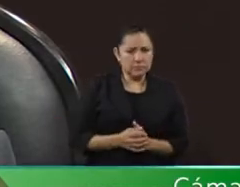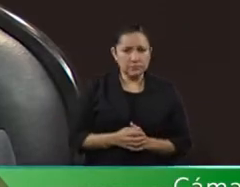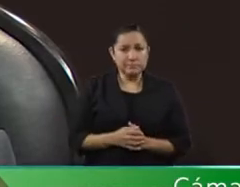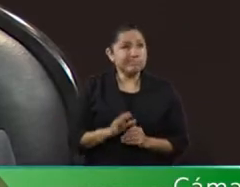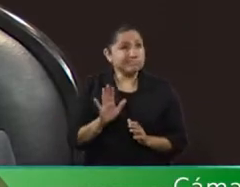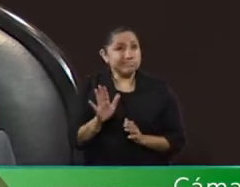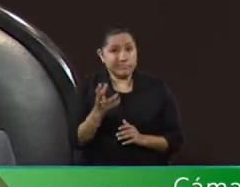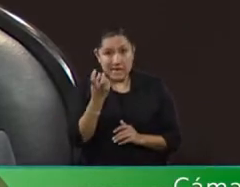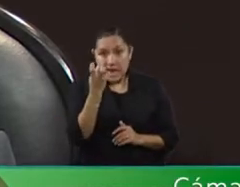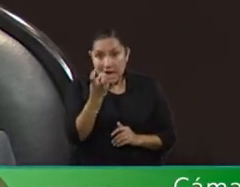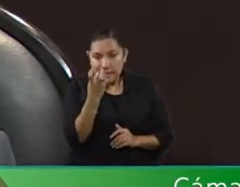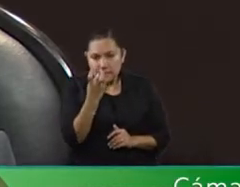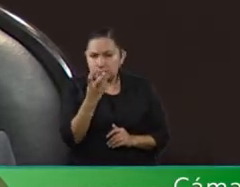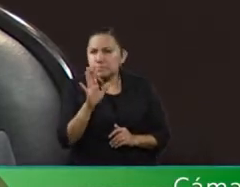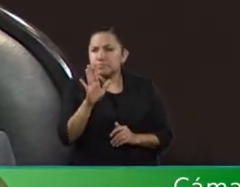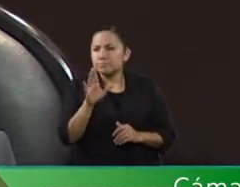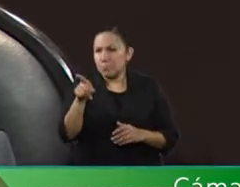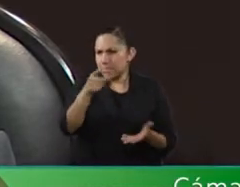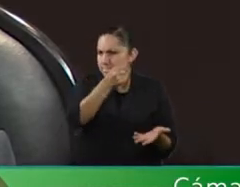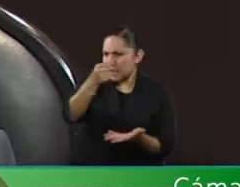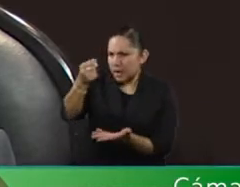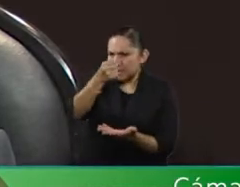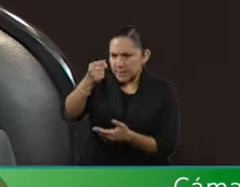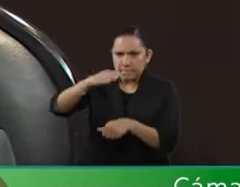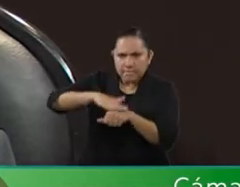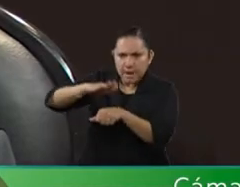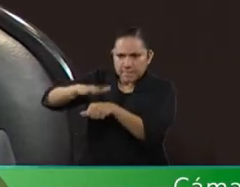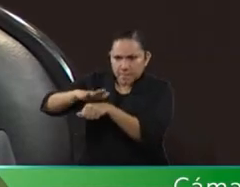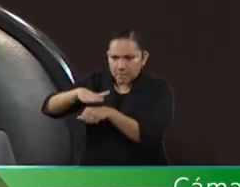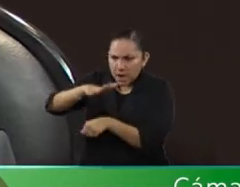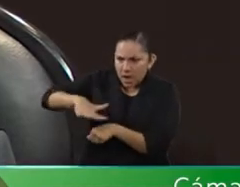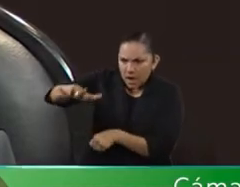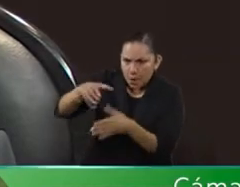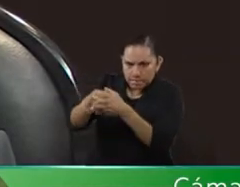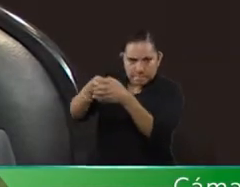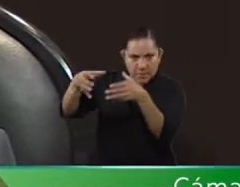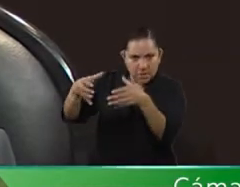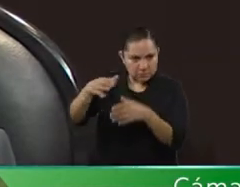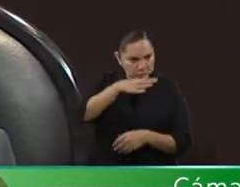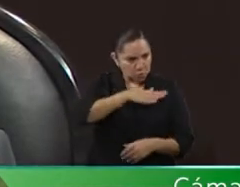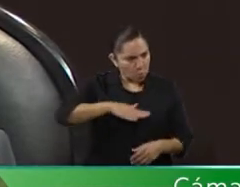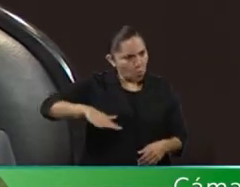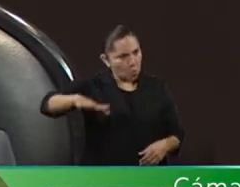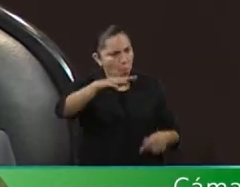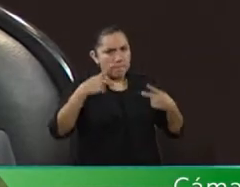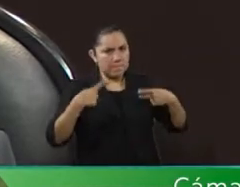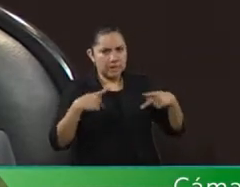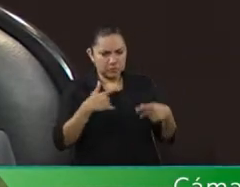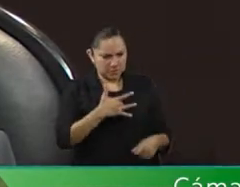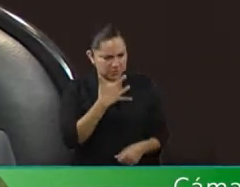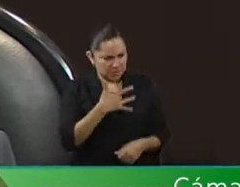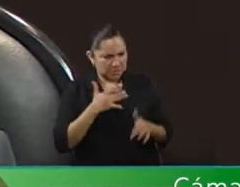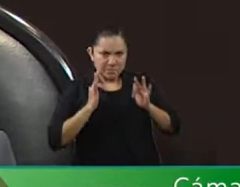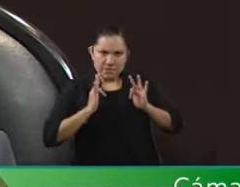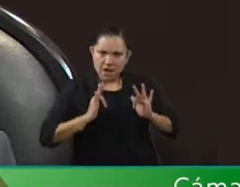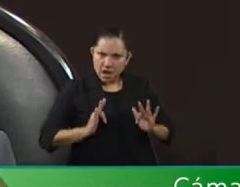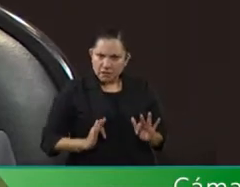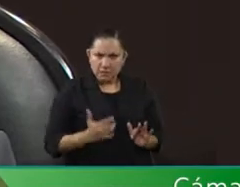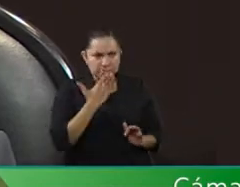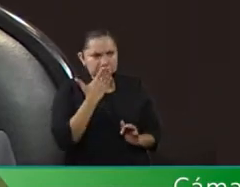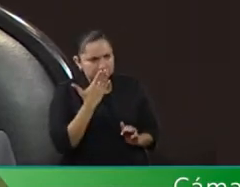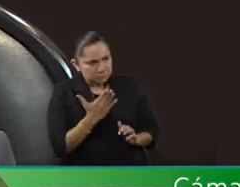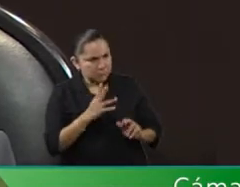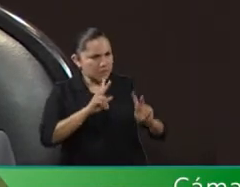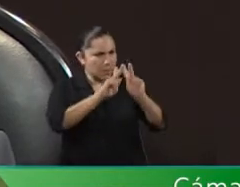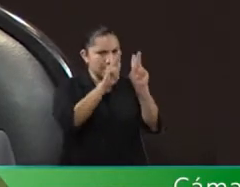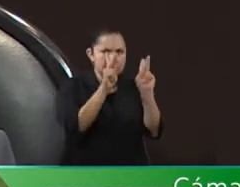un síntoma de seguridad y mucho menos ha permitido que nos sintamos con estabilidad o confianza